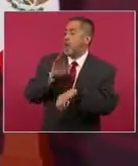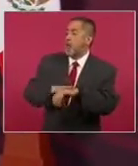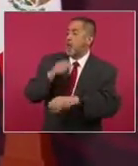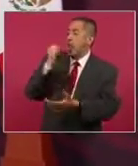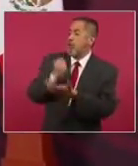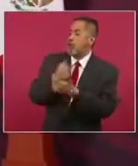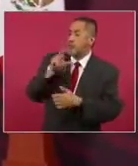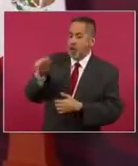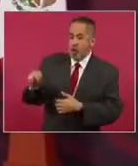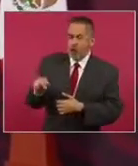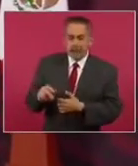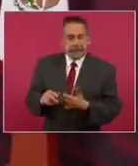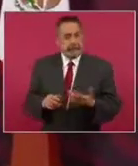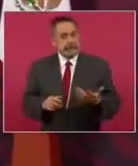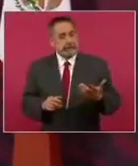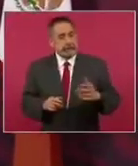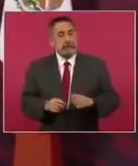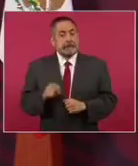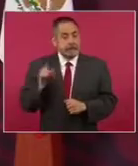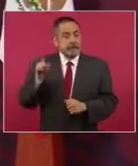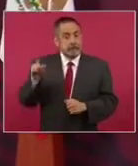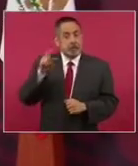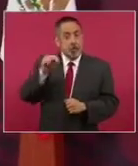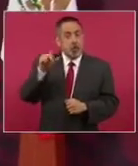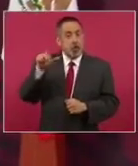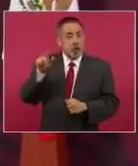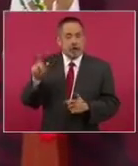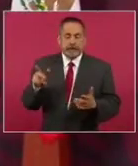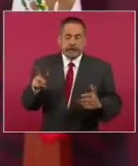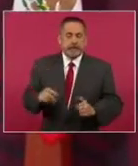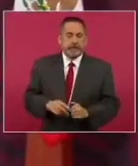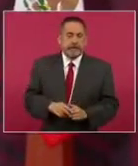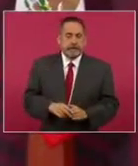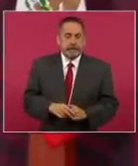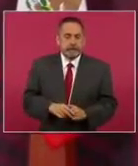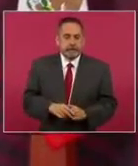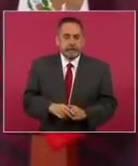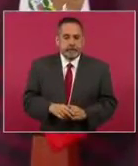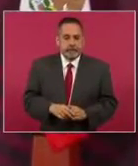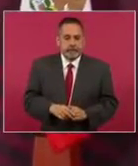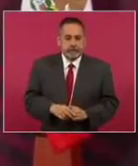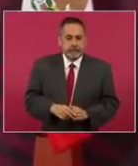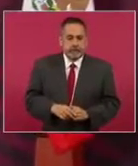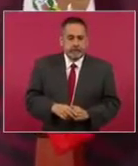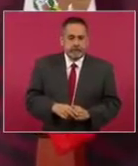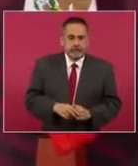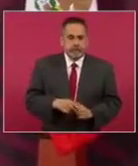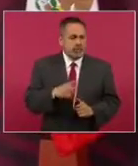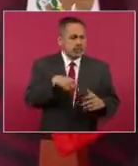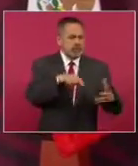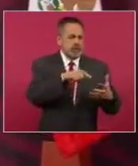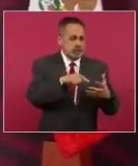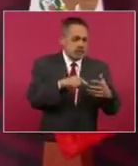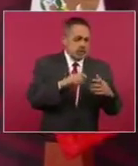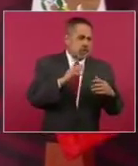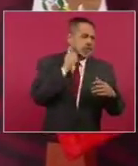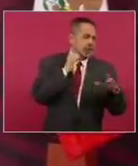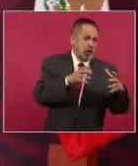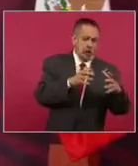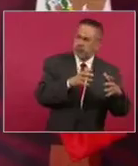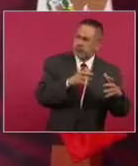y querían ellos imponerle un presupuesto